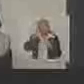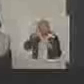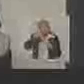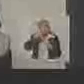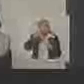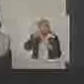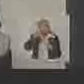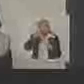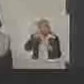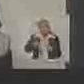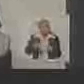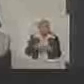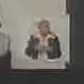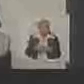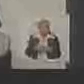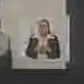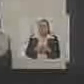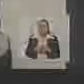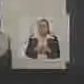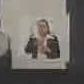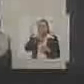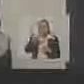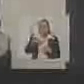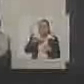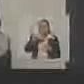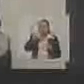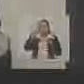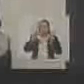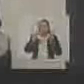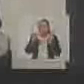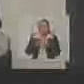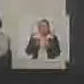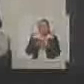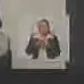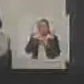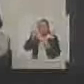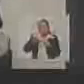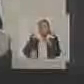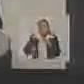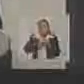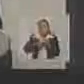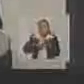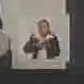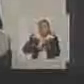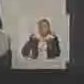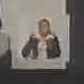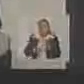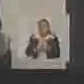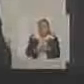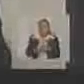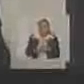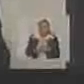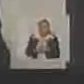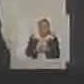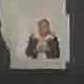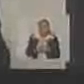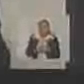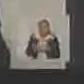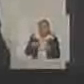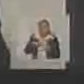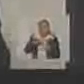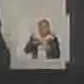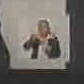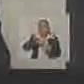intervención explicaré el decálogo que he presentado para erradicar la corrupción en Benito Juárez. Les reitero, vecinas, vecinos, que yo fui el